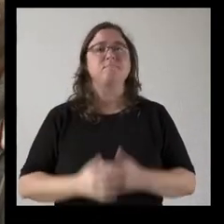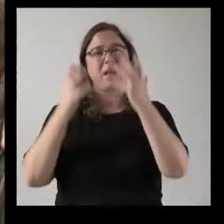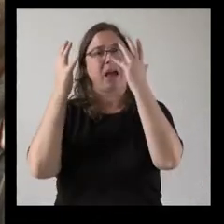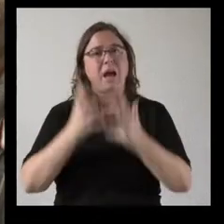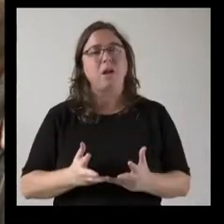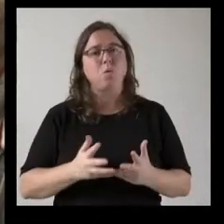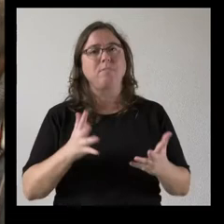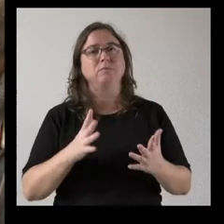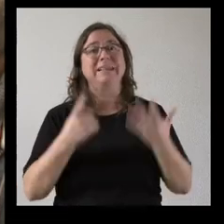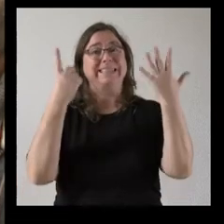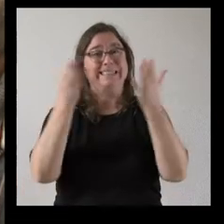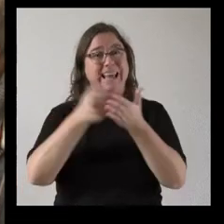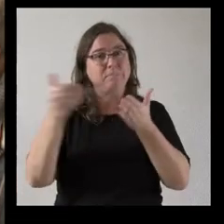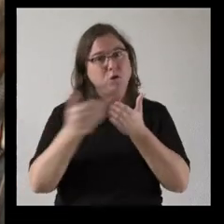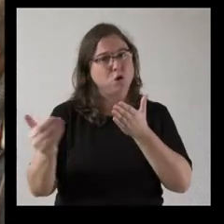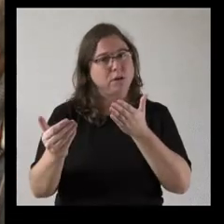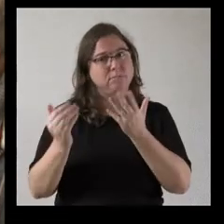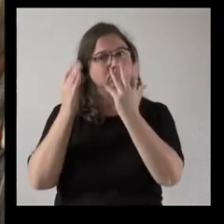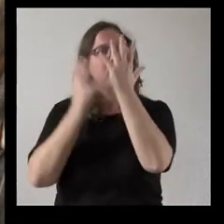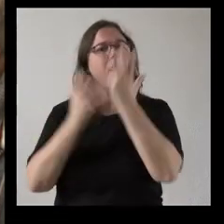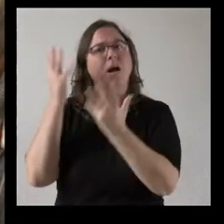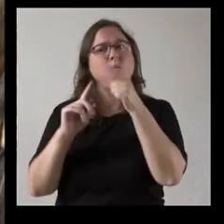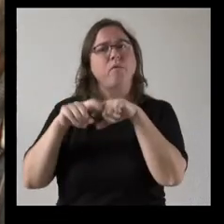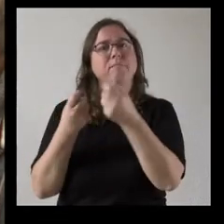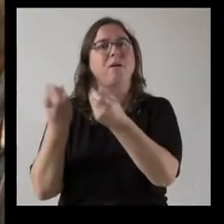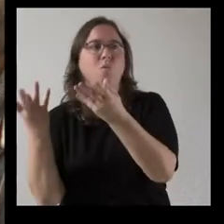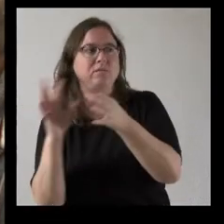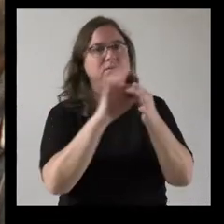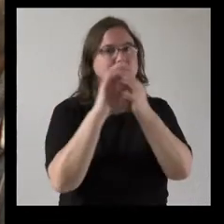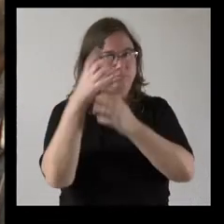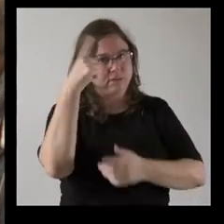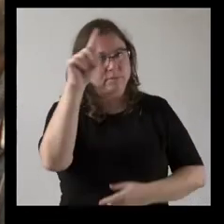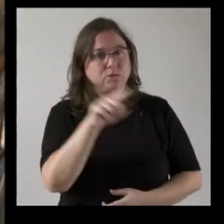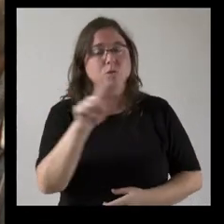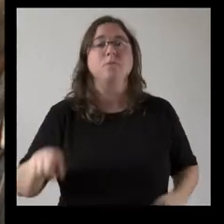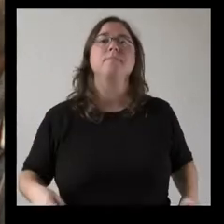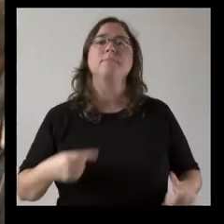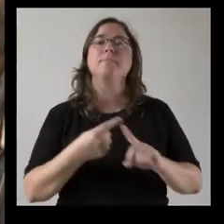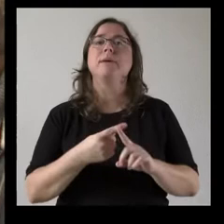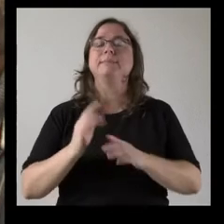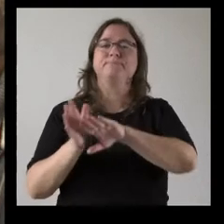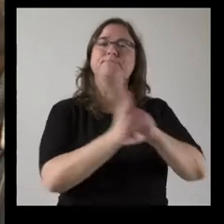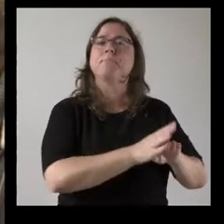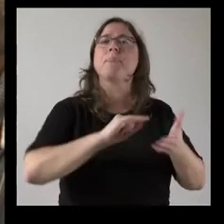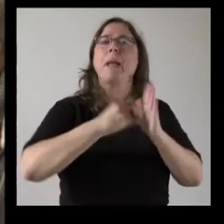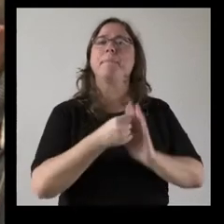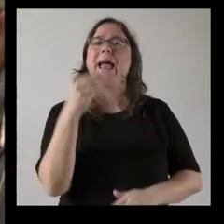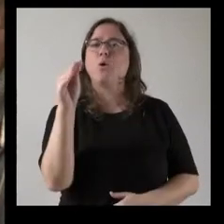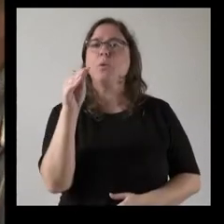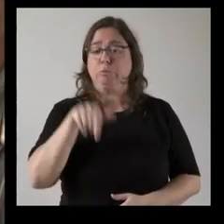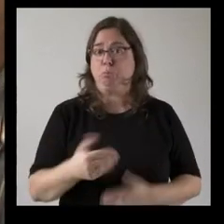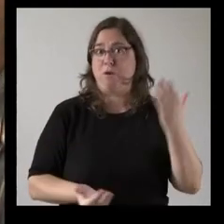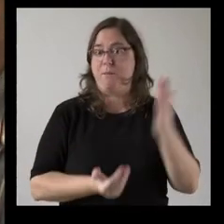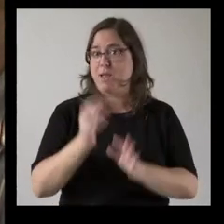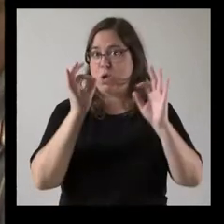de esos seis millones se habrá hecho con base a determinadas familias luego por otra parte sobre el plan de juventud esta misma mañana